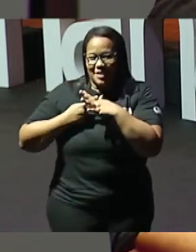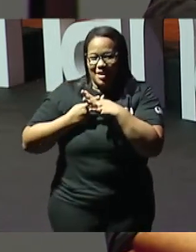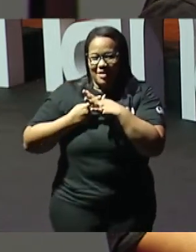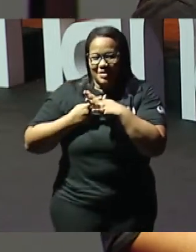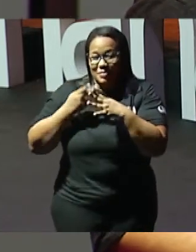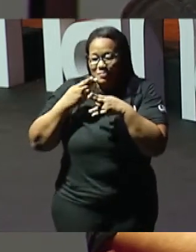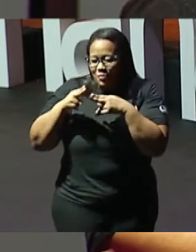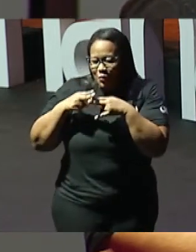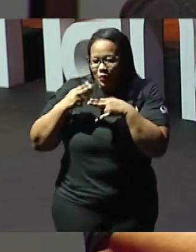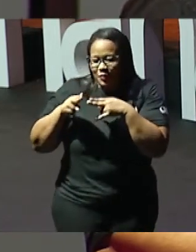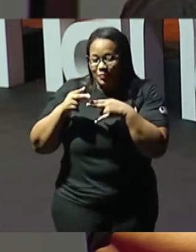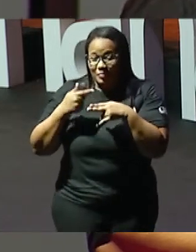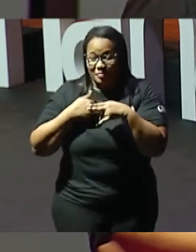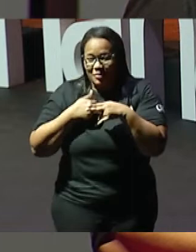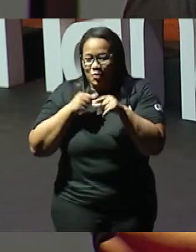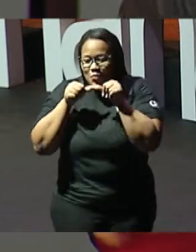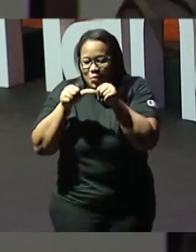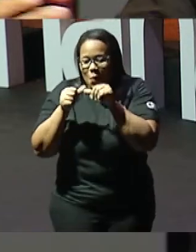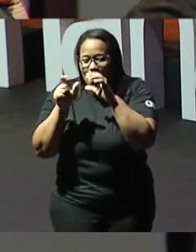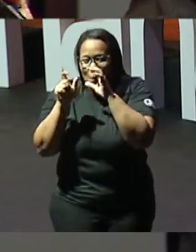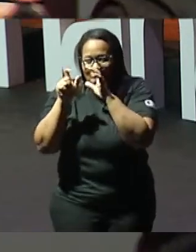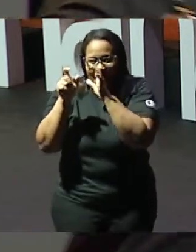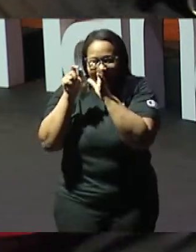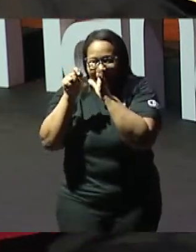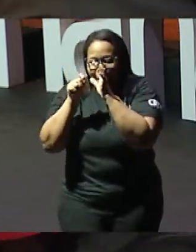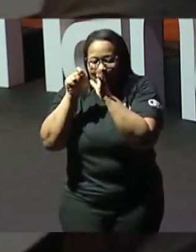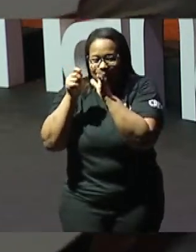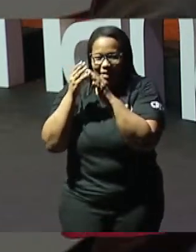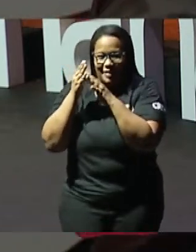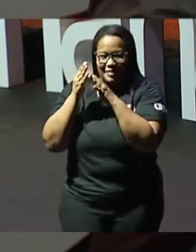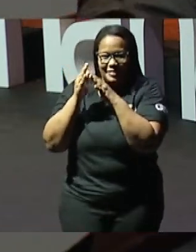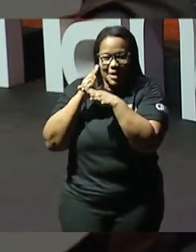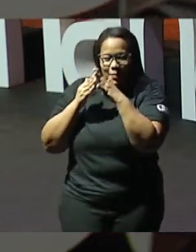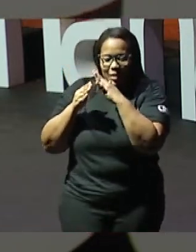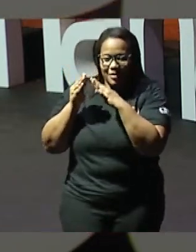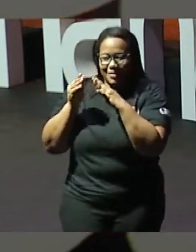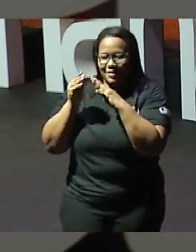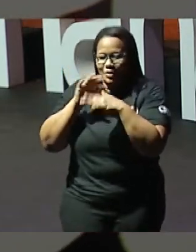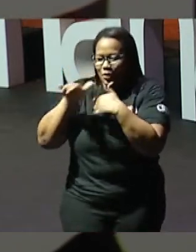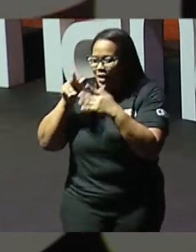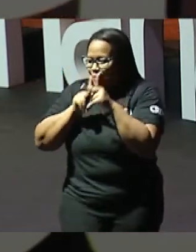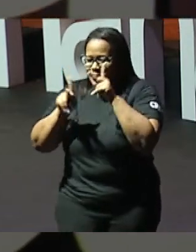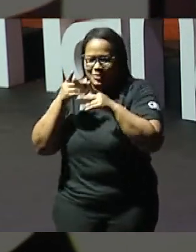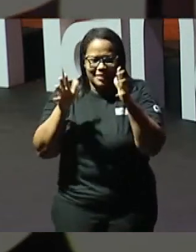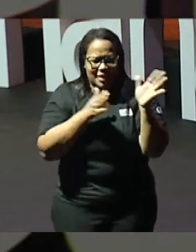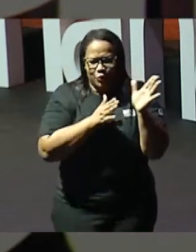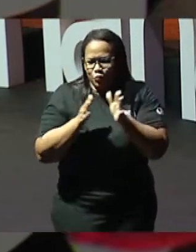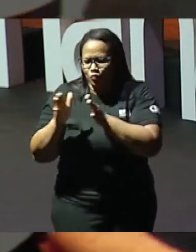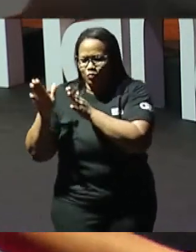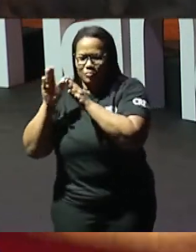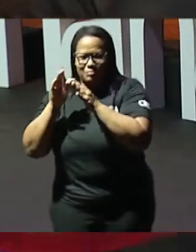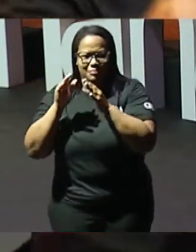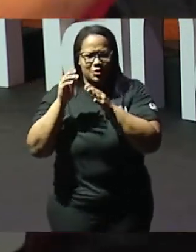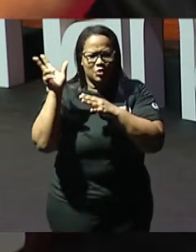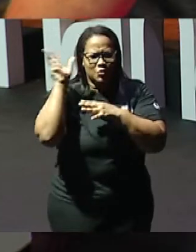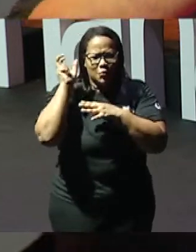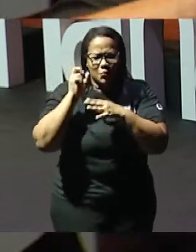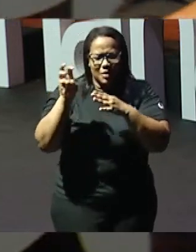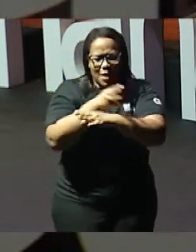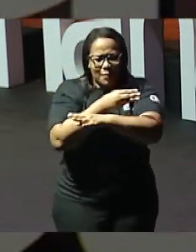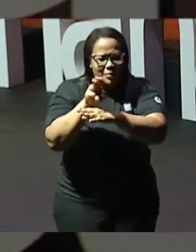una cámara en la mano o sea yo estoy viendo que todo el mundo está corriendo y ya se están poniendo exposición suena la música del programa